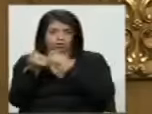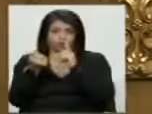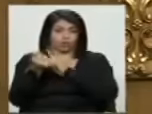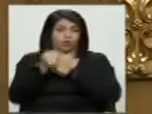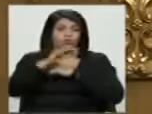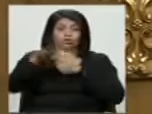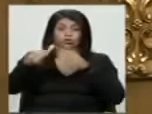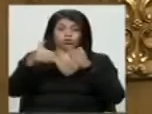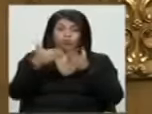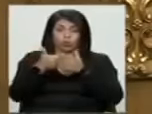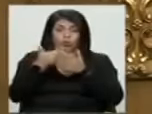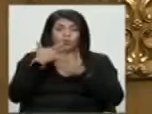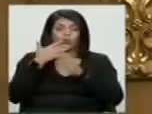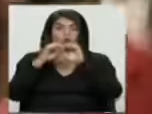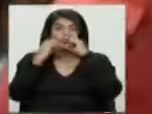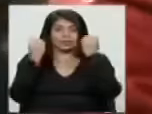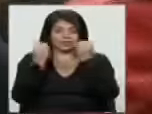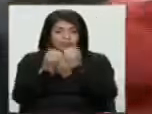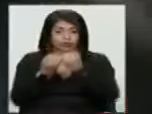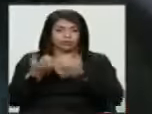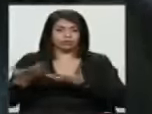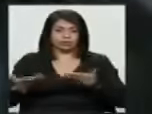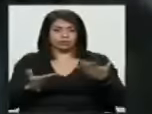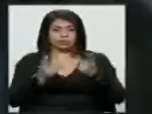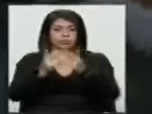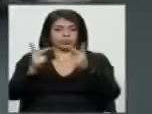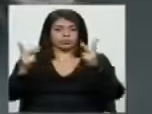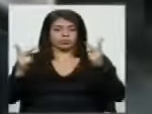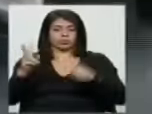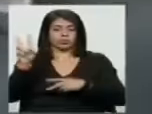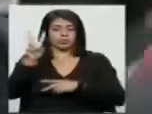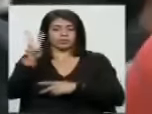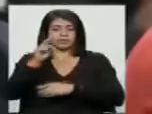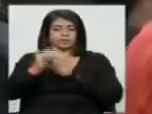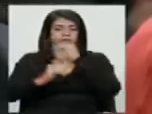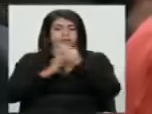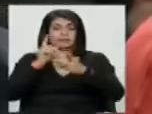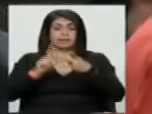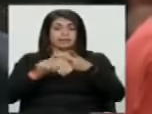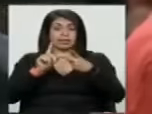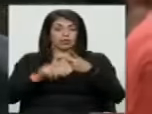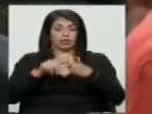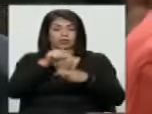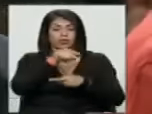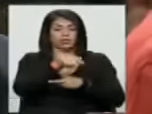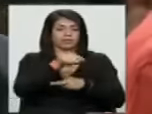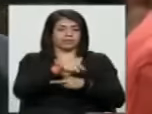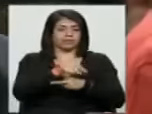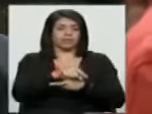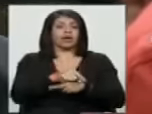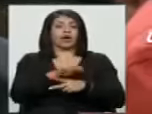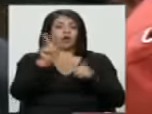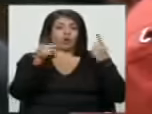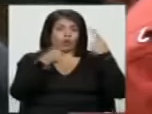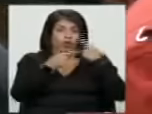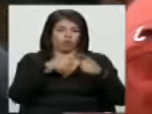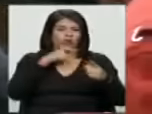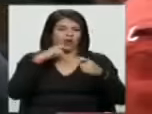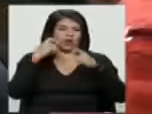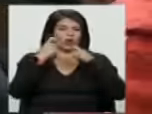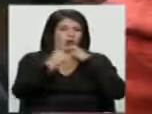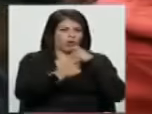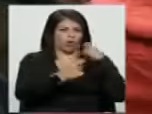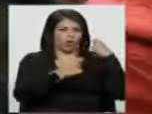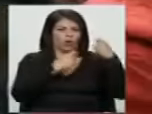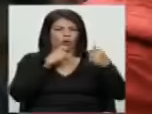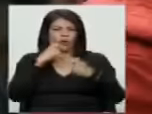página web del Estado venezolano, de los servicios públicos venezolanos. Y está la segunda arista, que es la del ciberfascismo, que es el que se ha